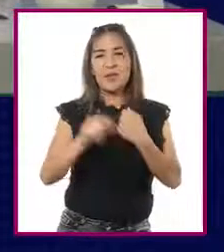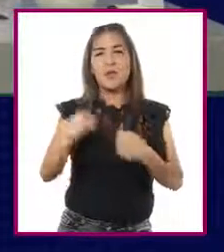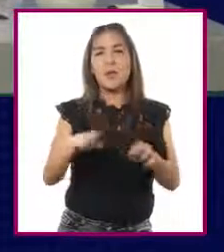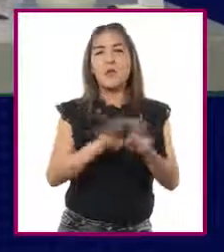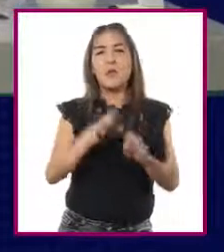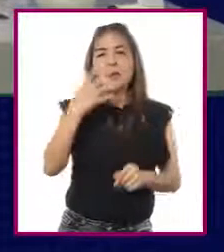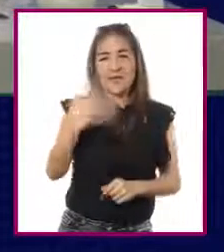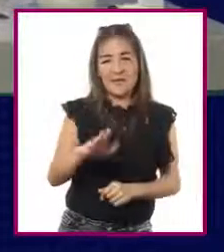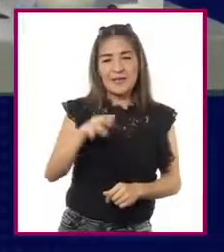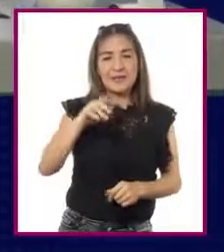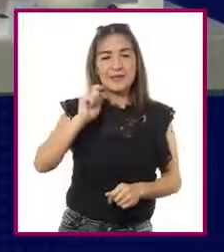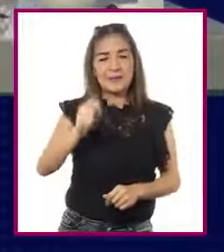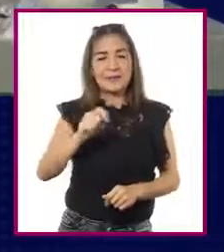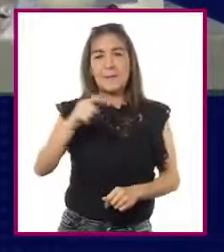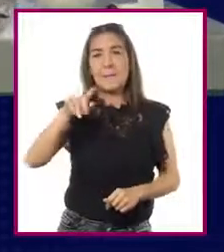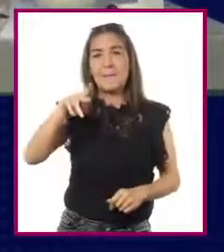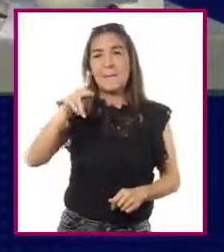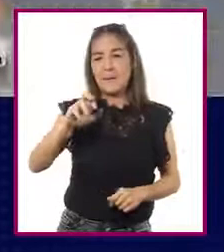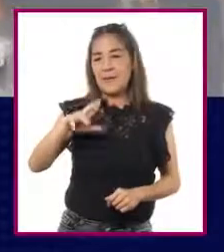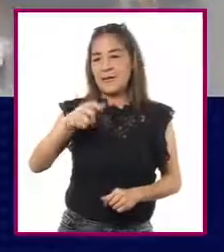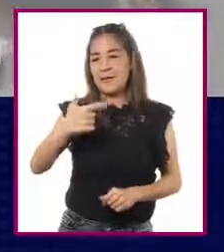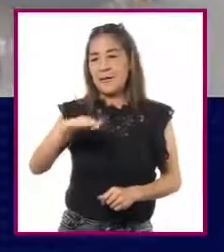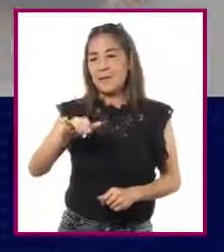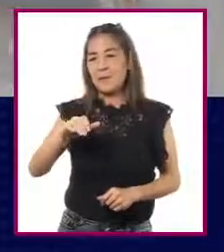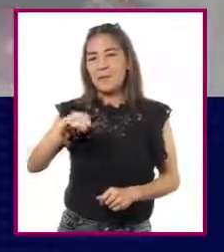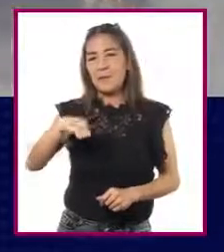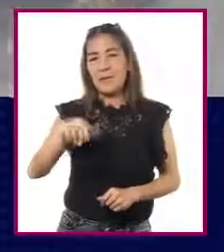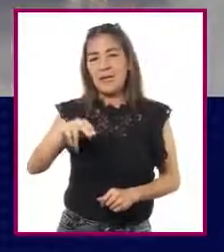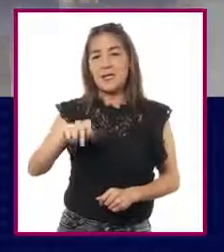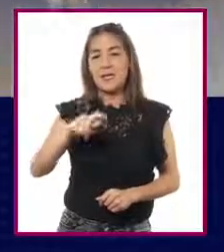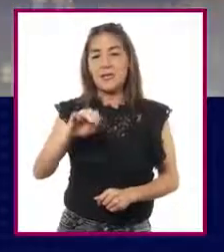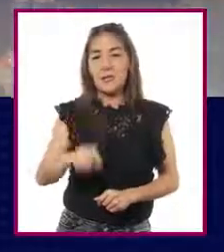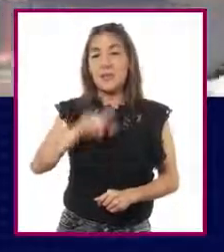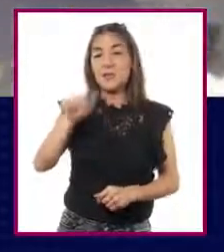potasio. Después, verter en el mortero